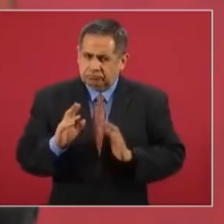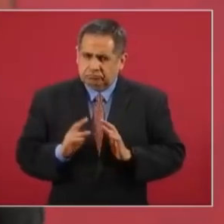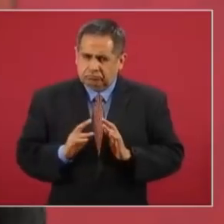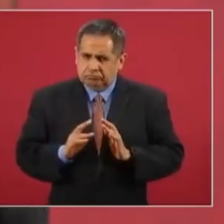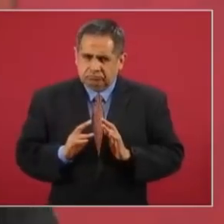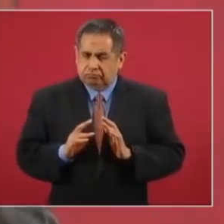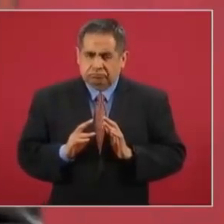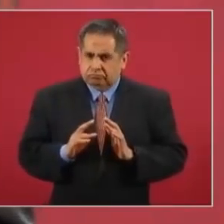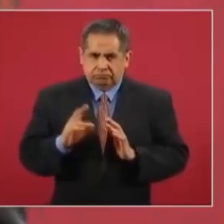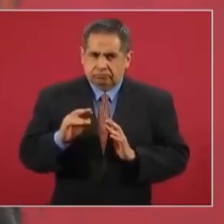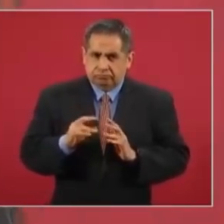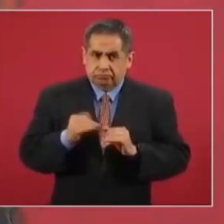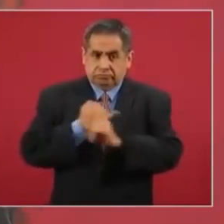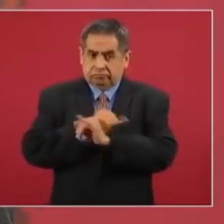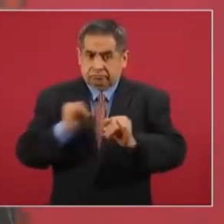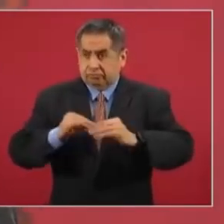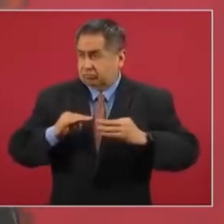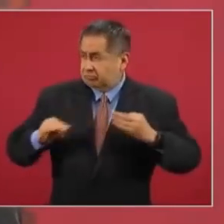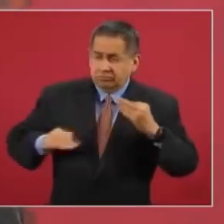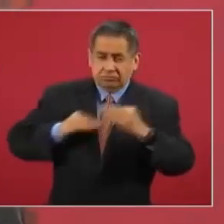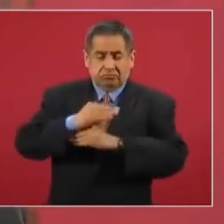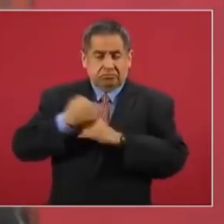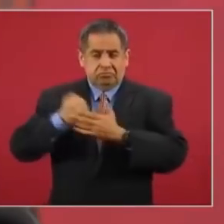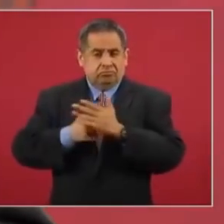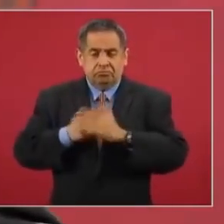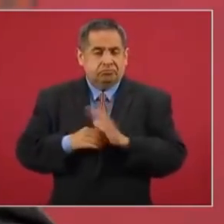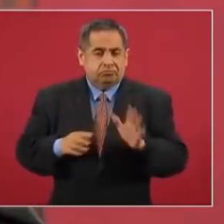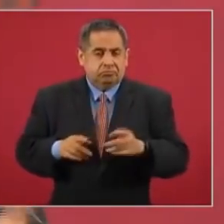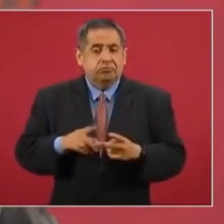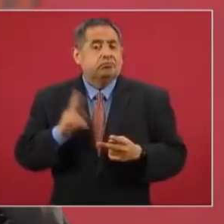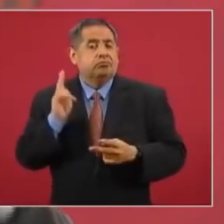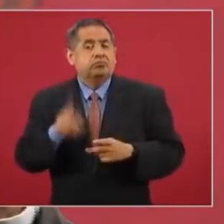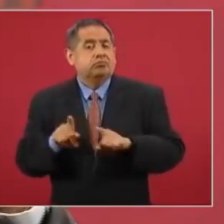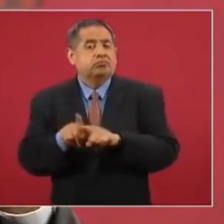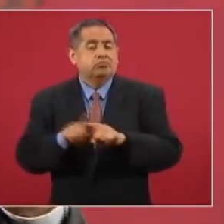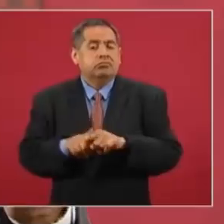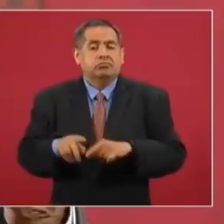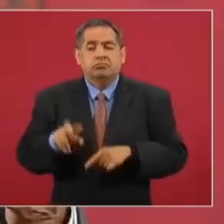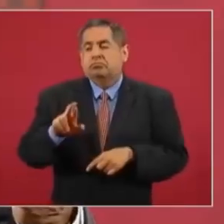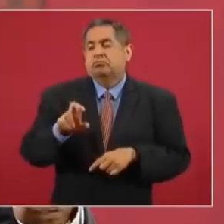no fue todo el pueblo. El movimiento de reforma